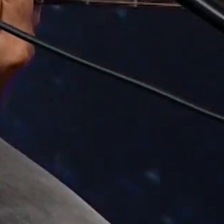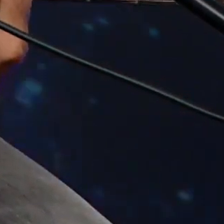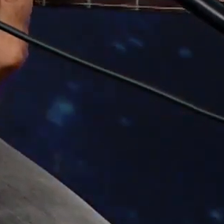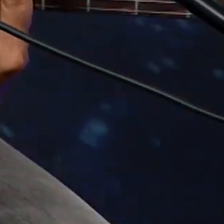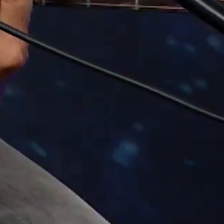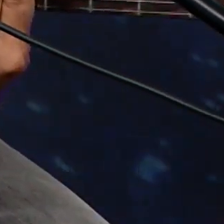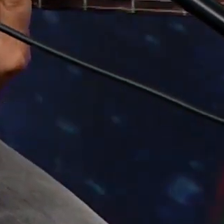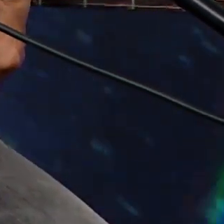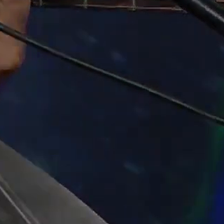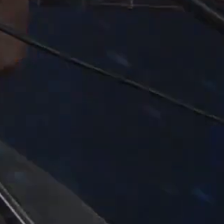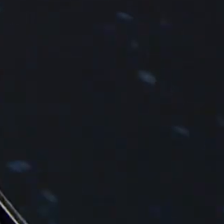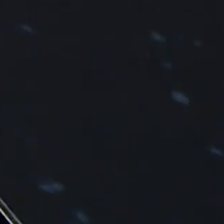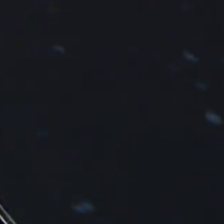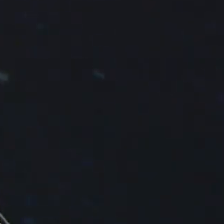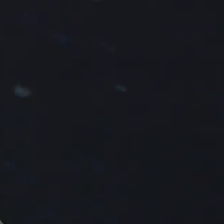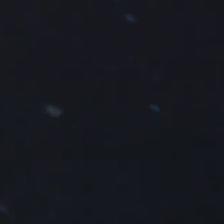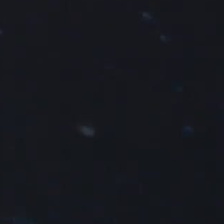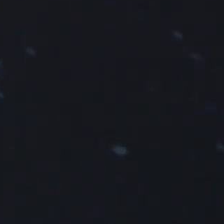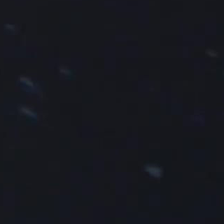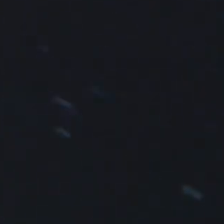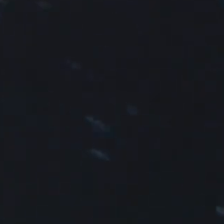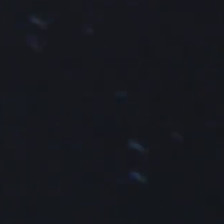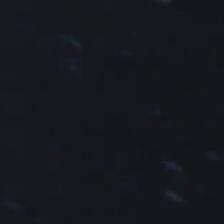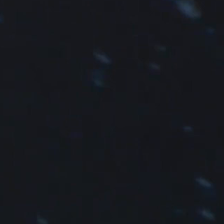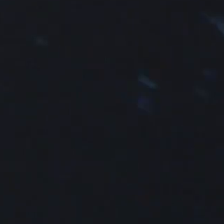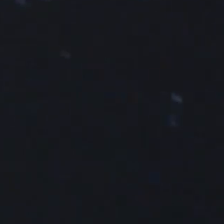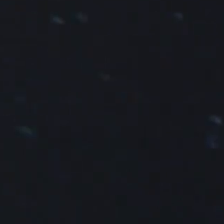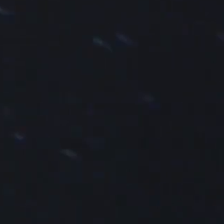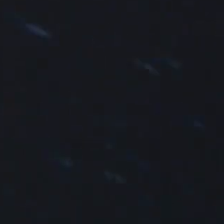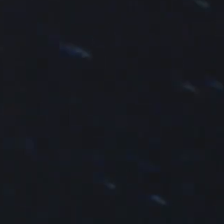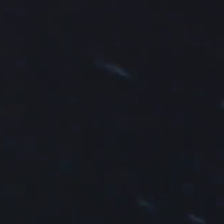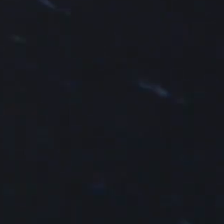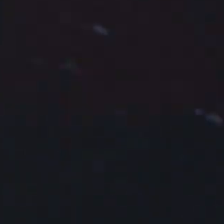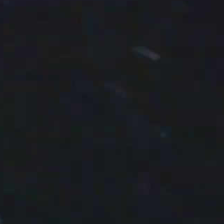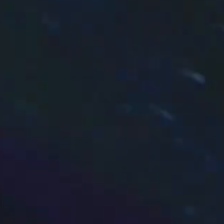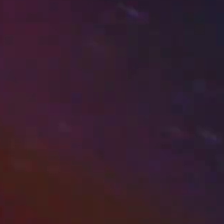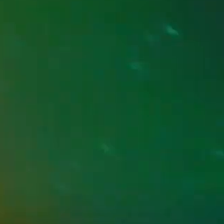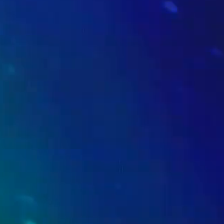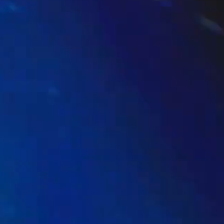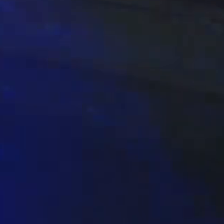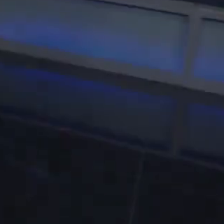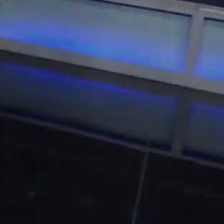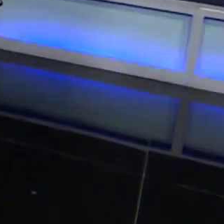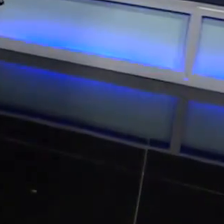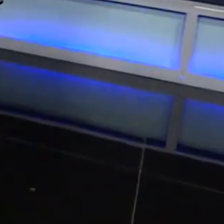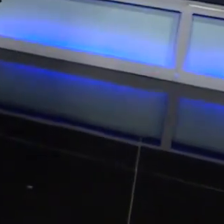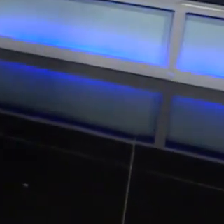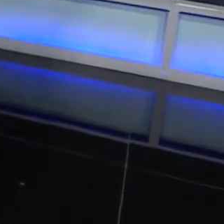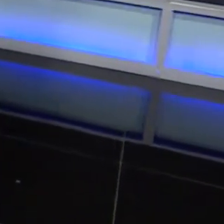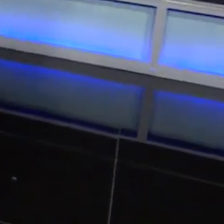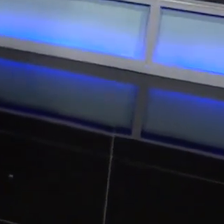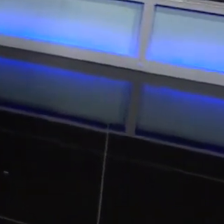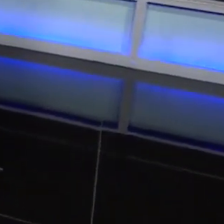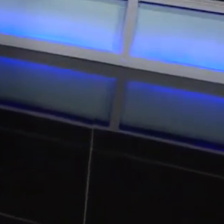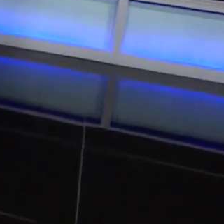No hay norte sin el sur. Que puedas olvidar, no